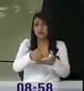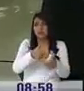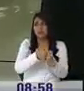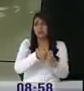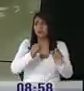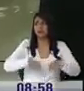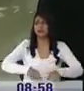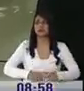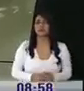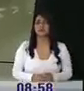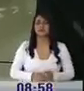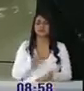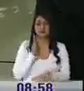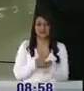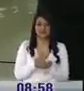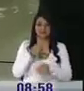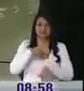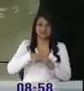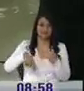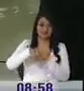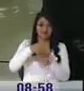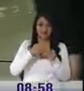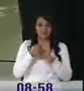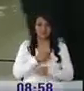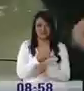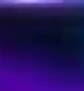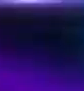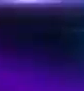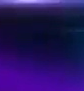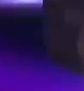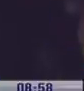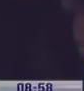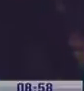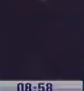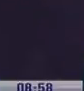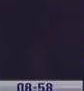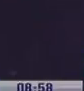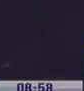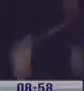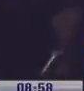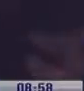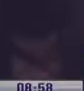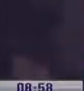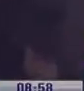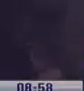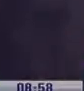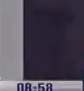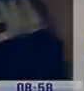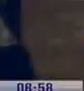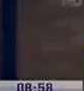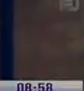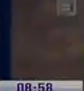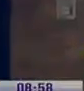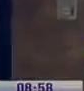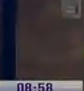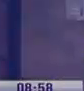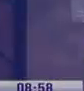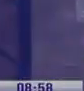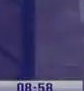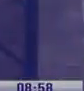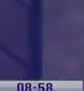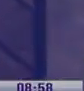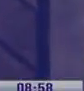vamos para un corte Así es vamos a ver con noticias importantísimas pues no se pierda en Quito fue